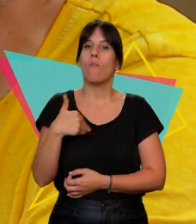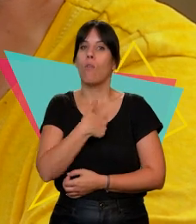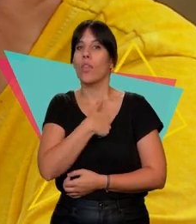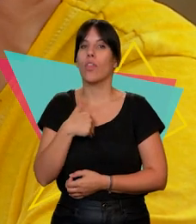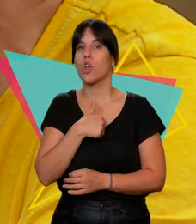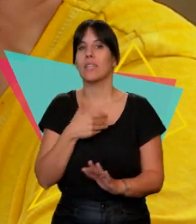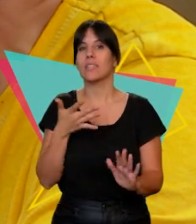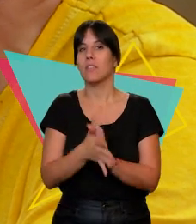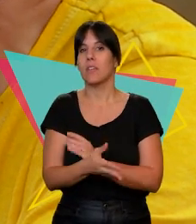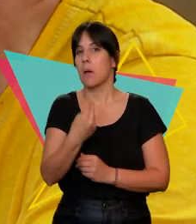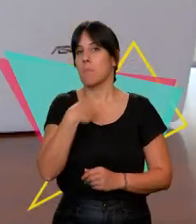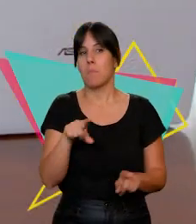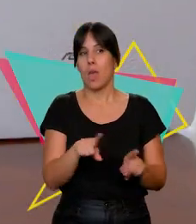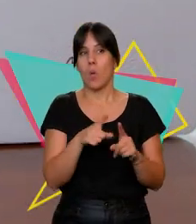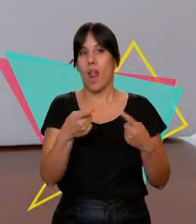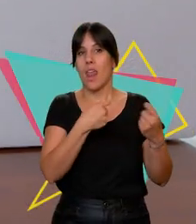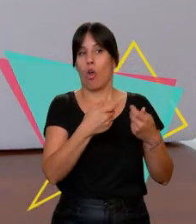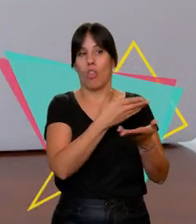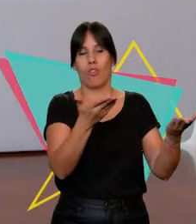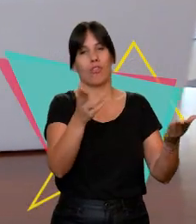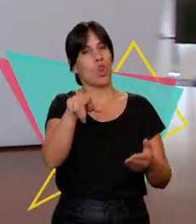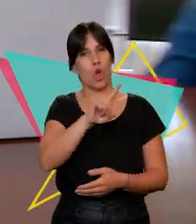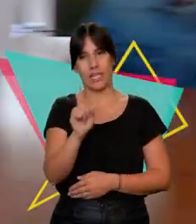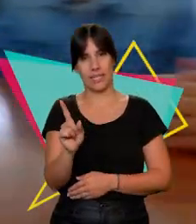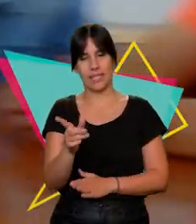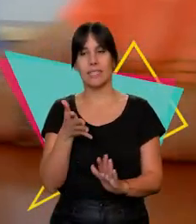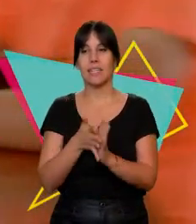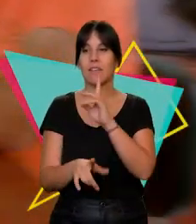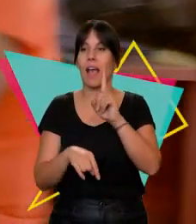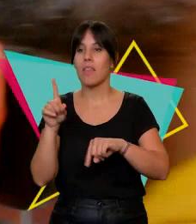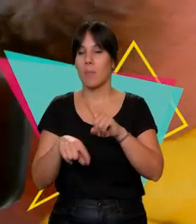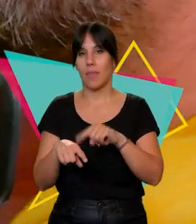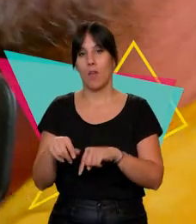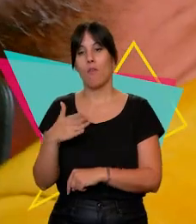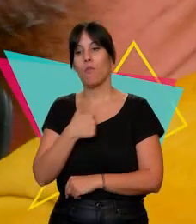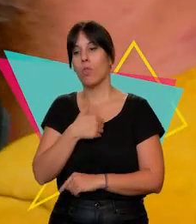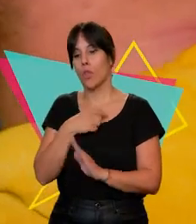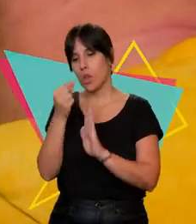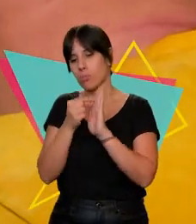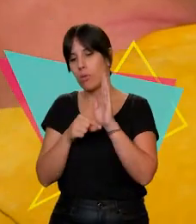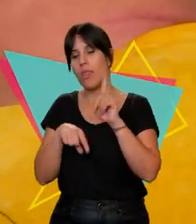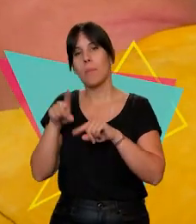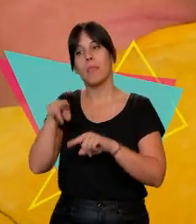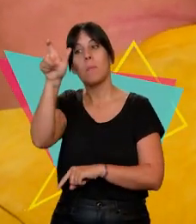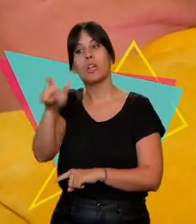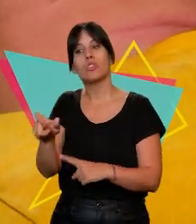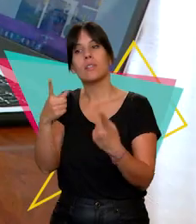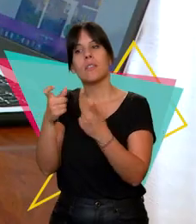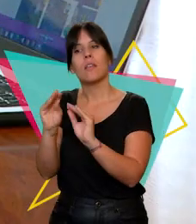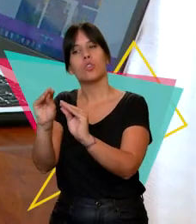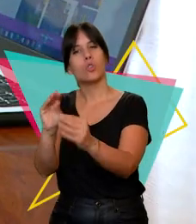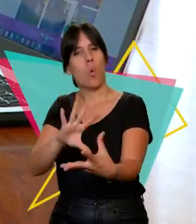no son tales las que se hacen en estos negocios, sino que se hacen funciones teniendo en cuenta las necesidades de la persona.